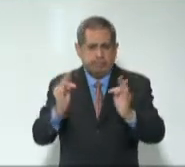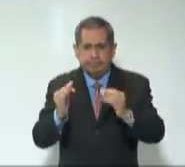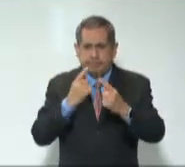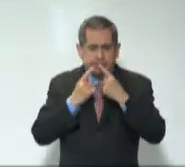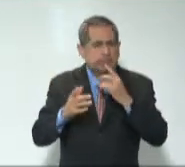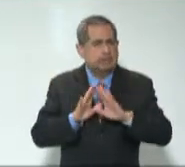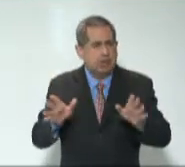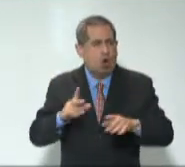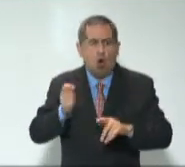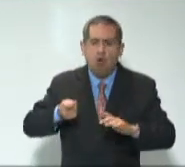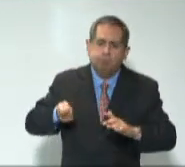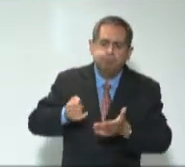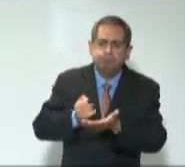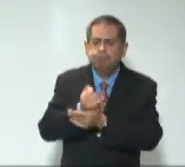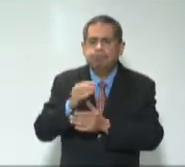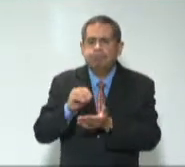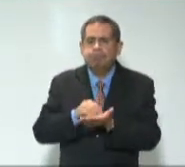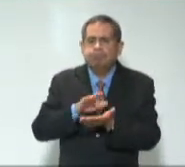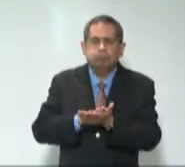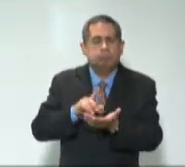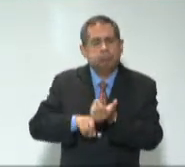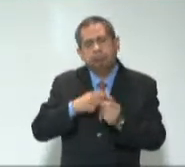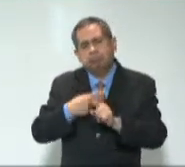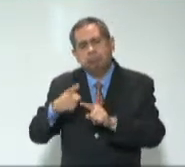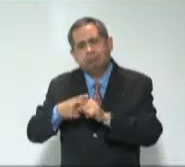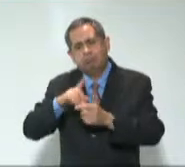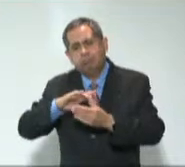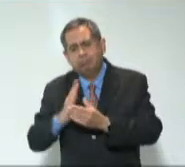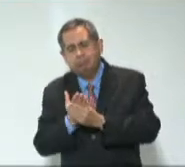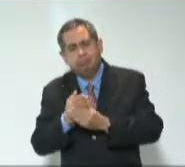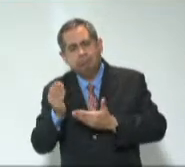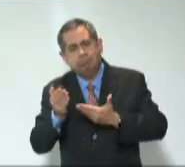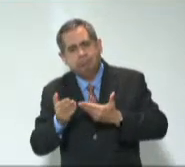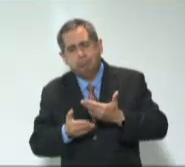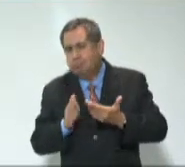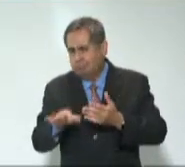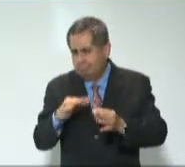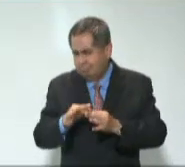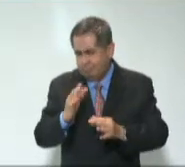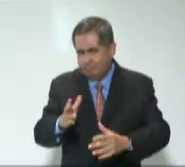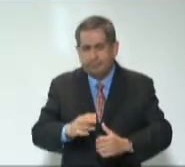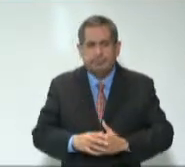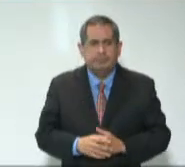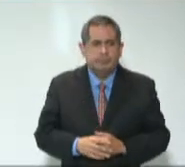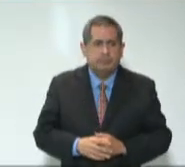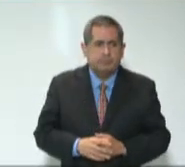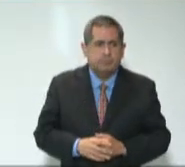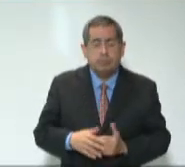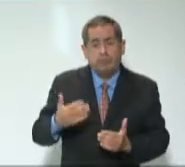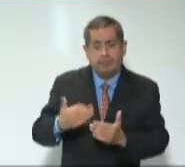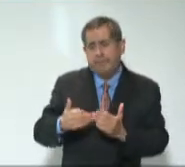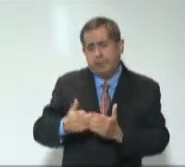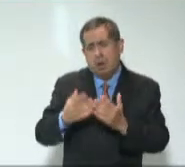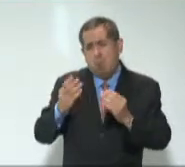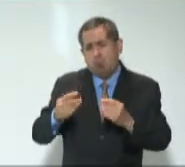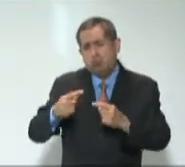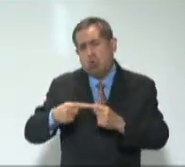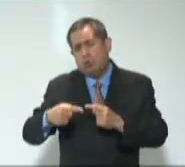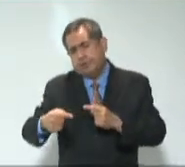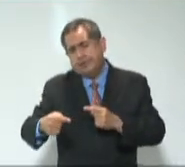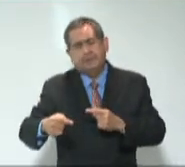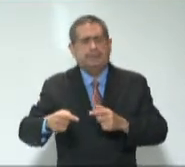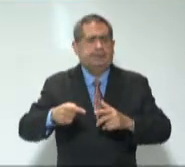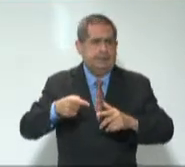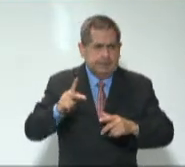instrucción así como una serie de expedientes concluidos en el archivo hay mucho Pendiente por hacer